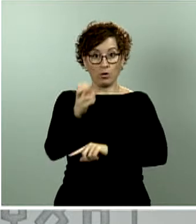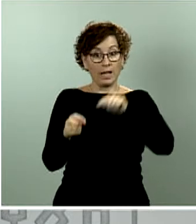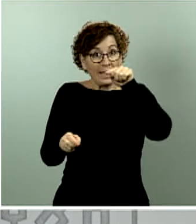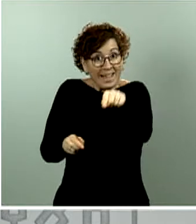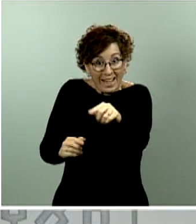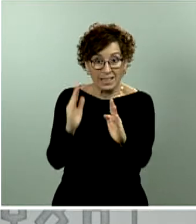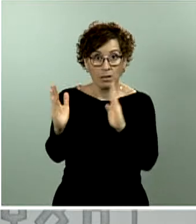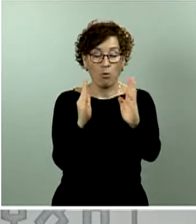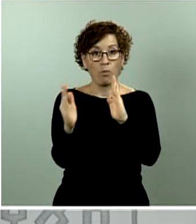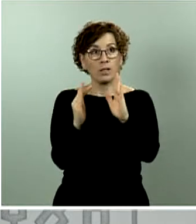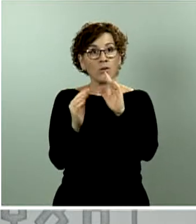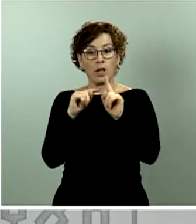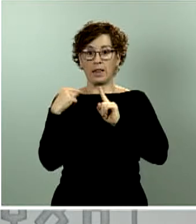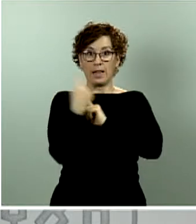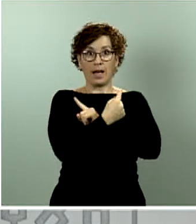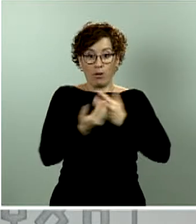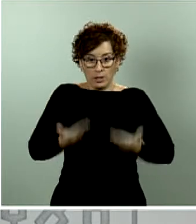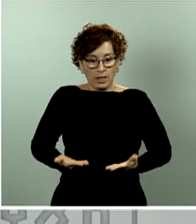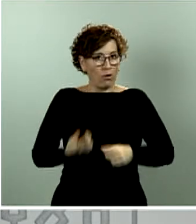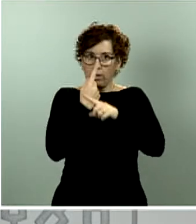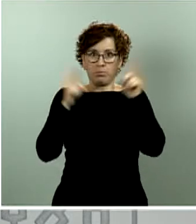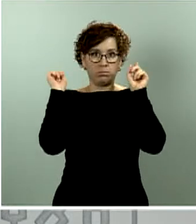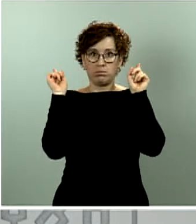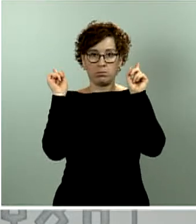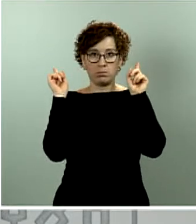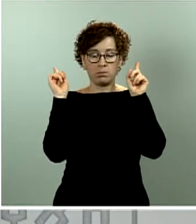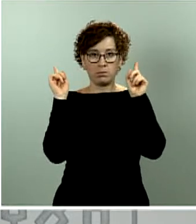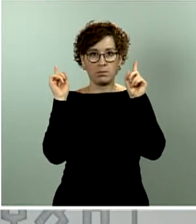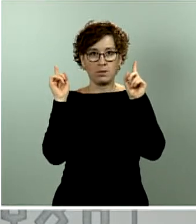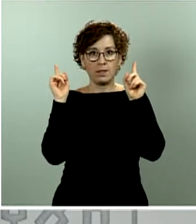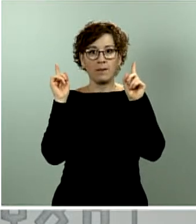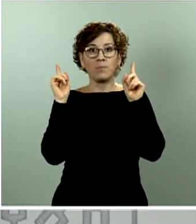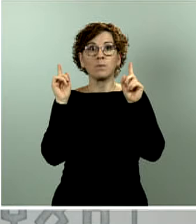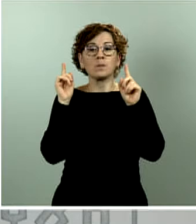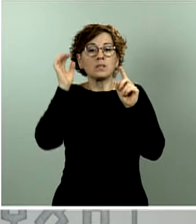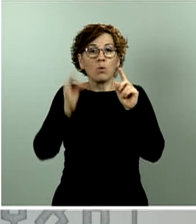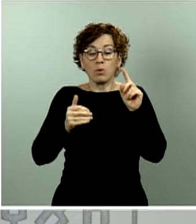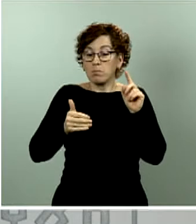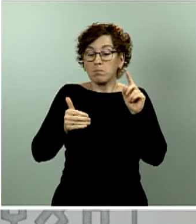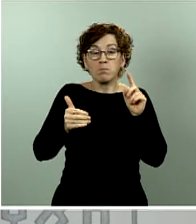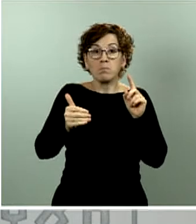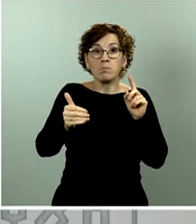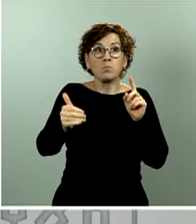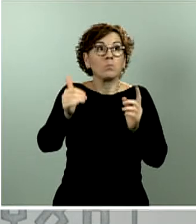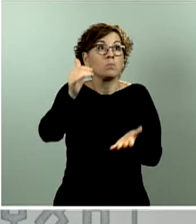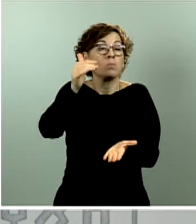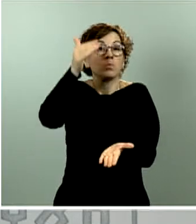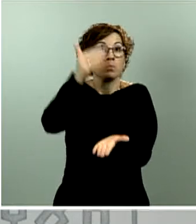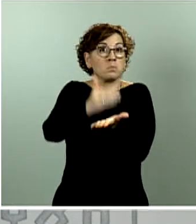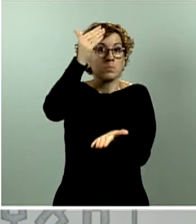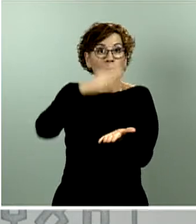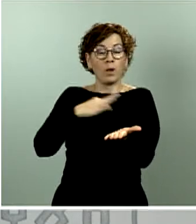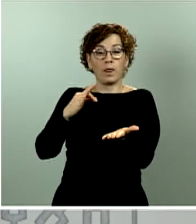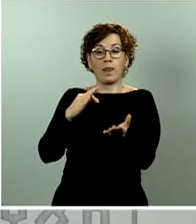diferentes a los que estamos trabajando ahora. Por lo tanto, a partir de un momento determinado, quizás el número de casos nuevos, el número de